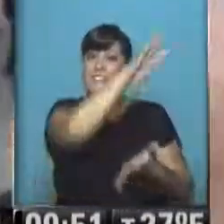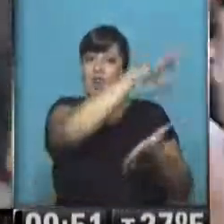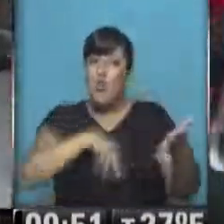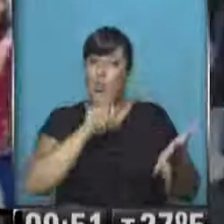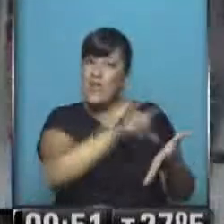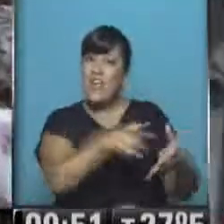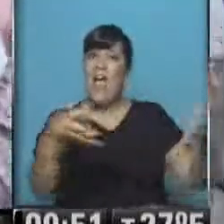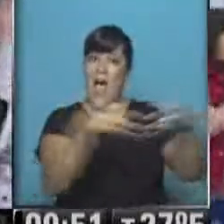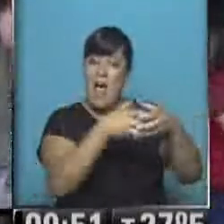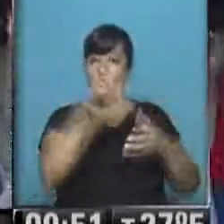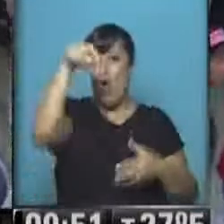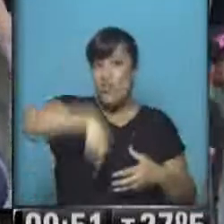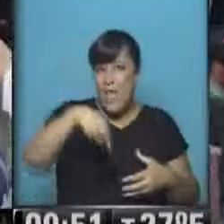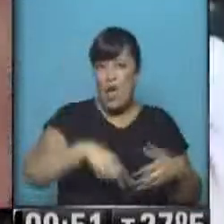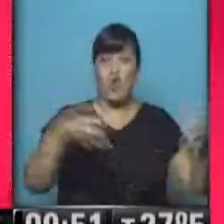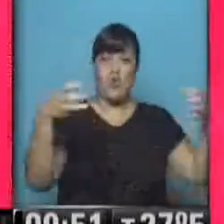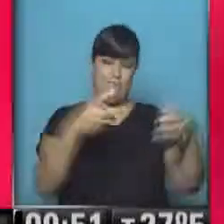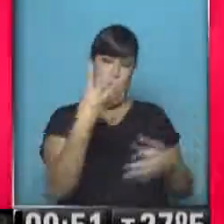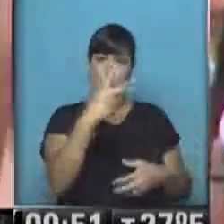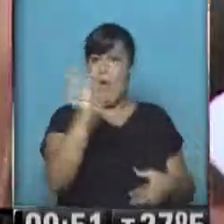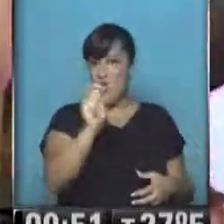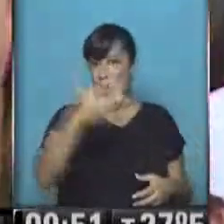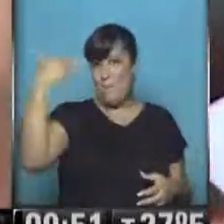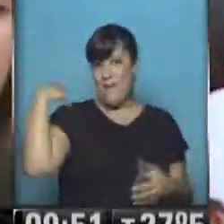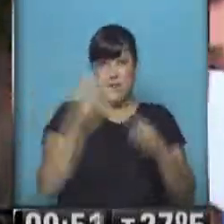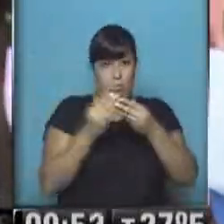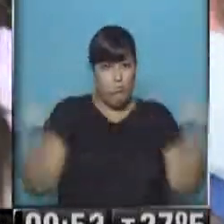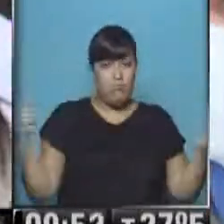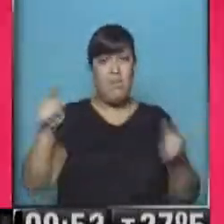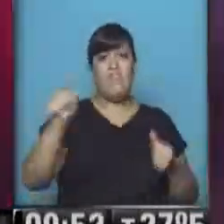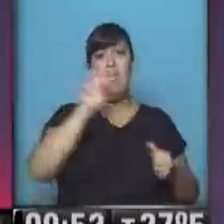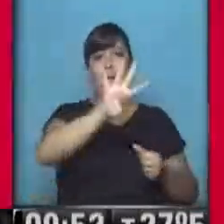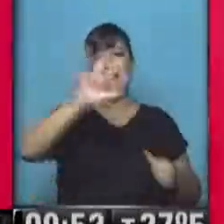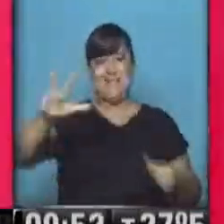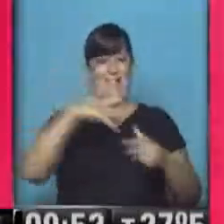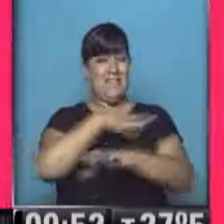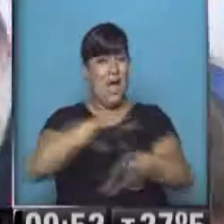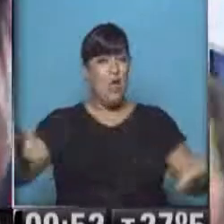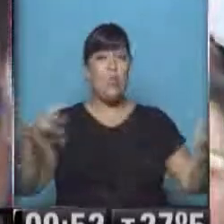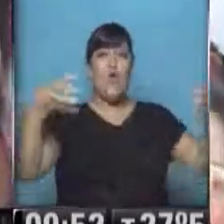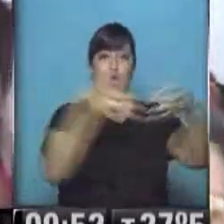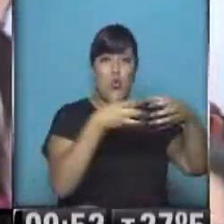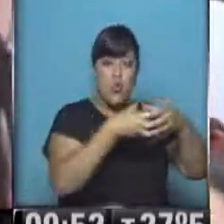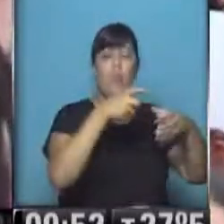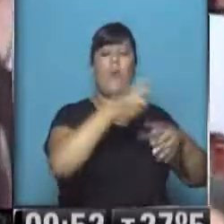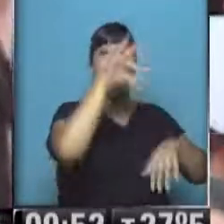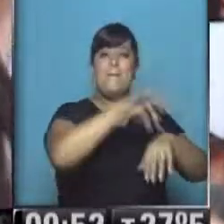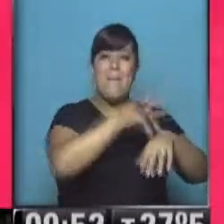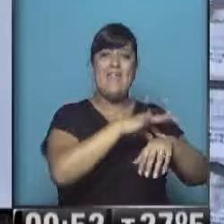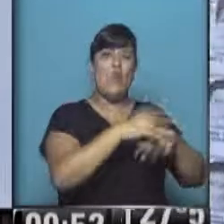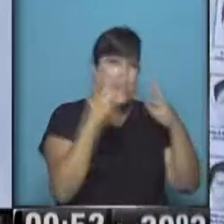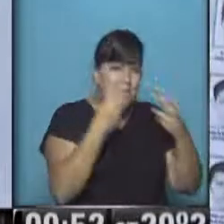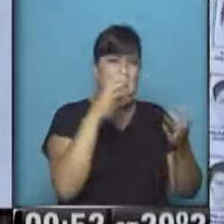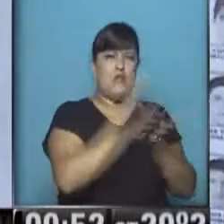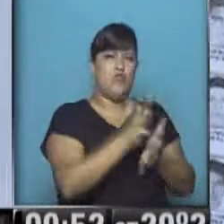se conoce en el día de hoy a 4 meses de la desaparición por parte del cuerpo médico de forenses antropólogos